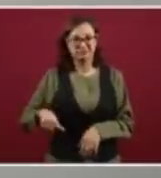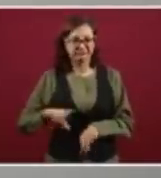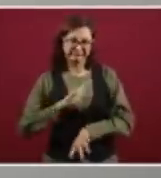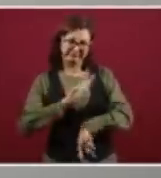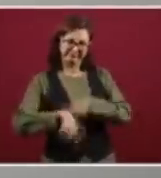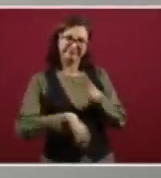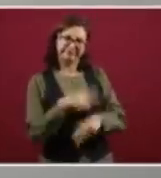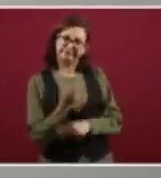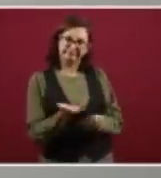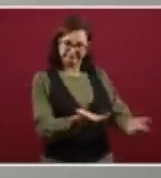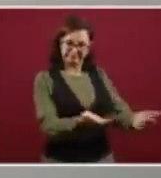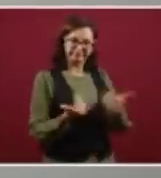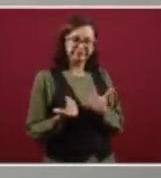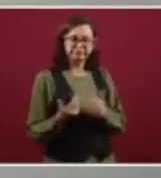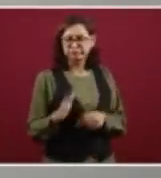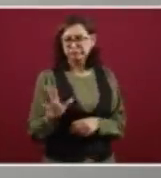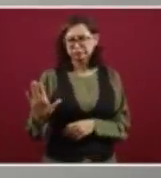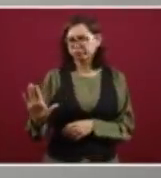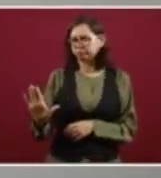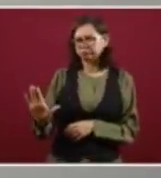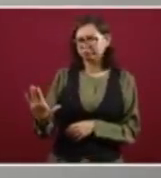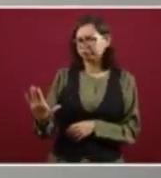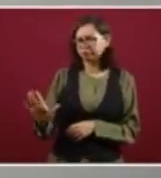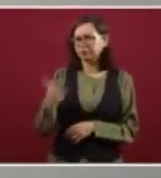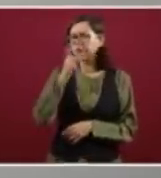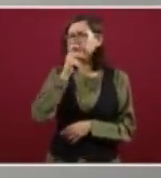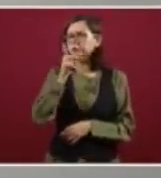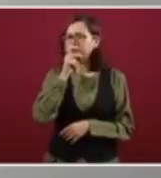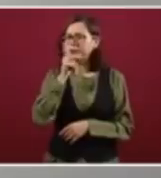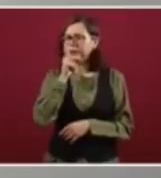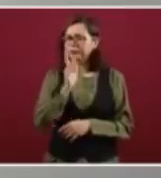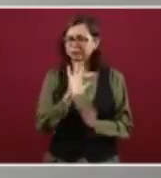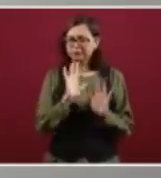familiares dicen: no, ya mi papá nos dejó